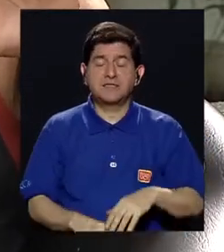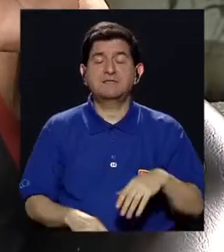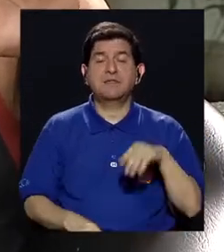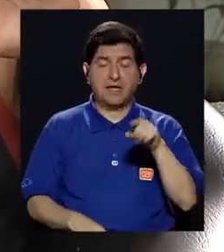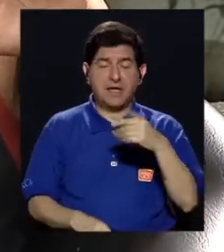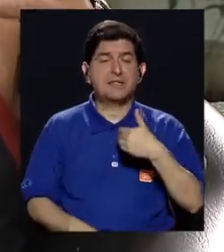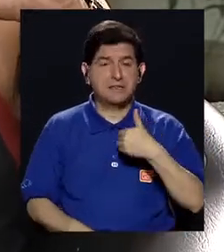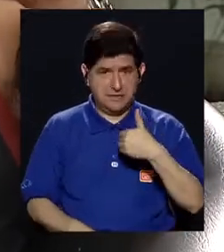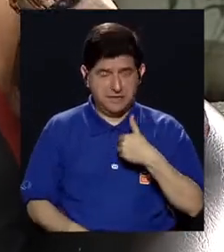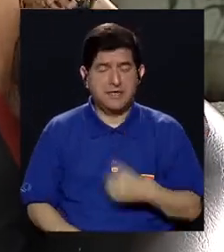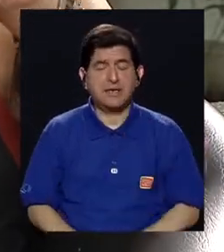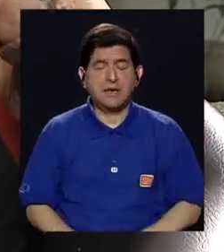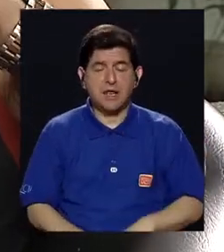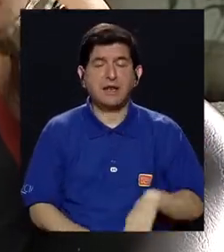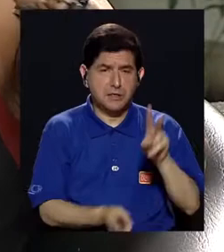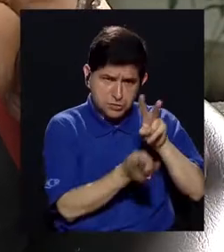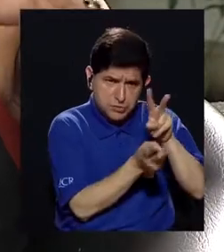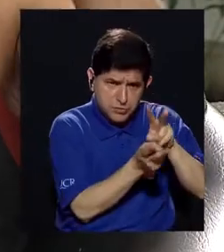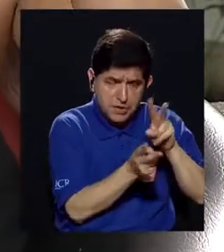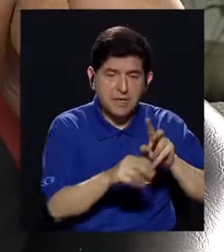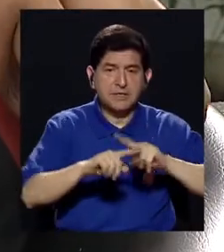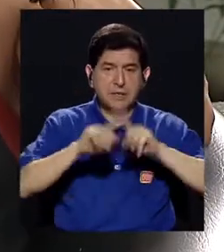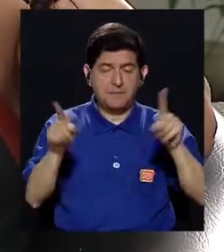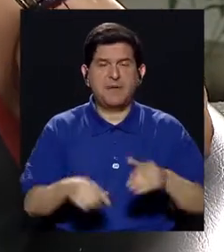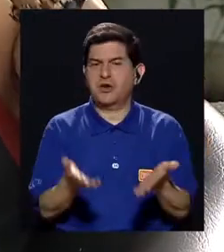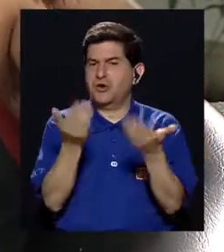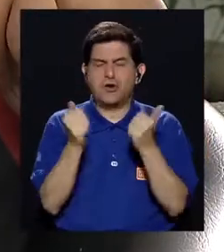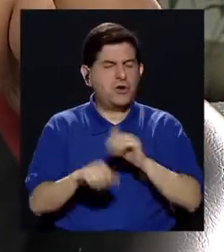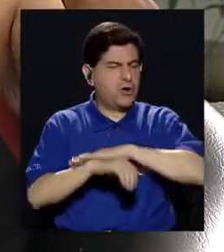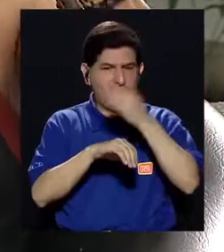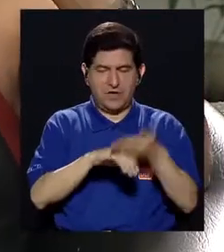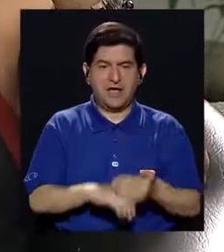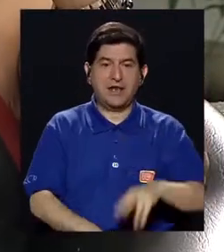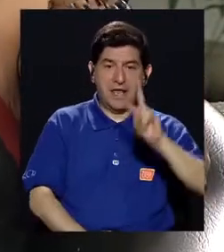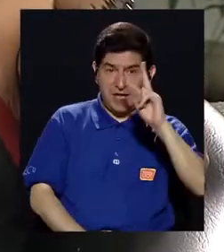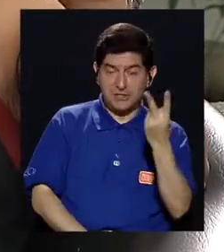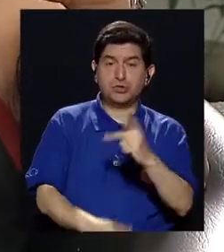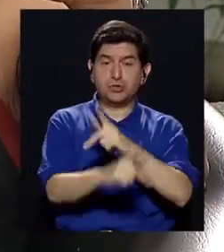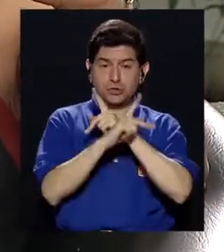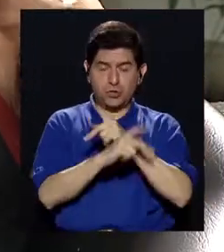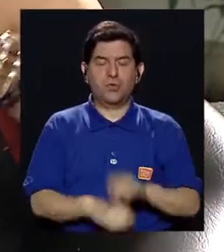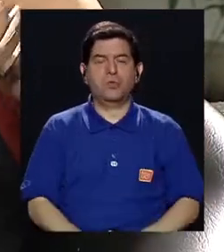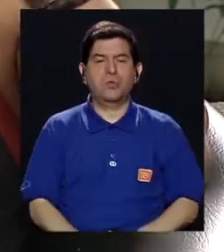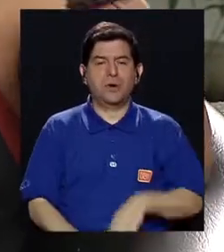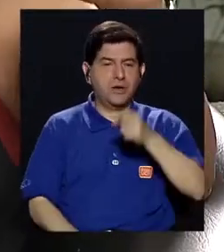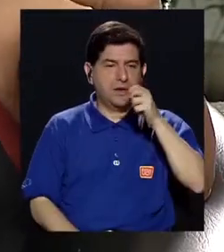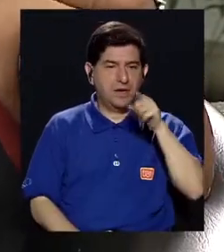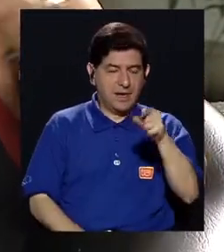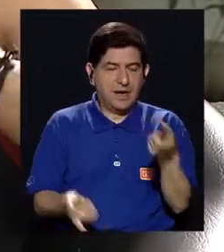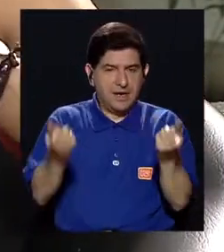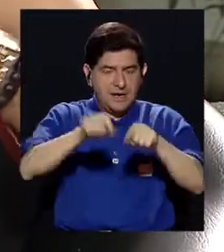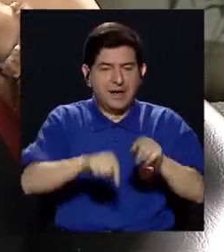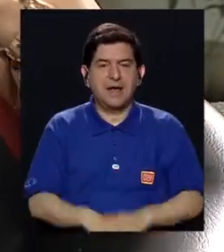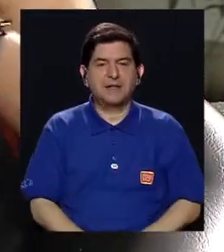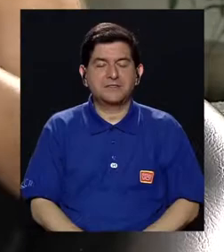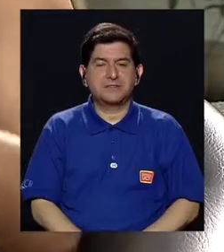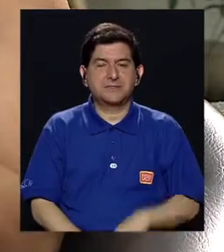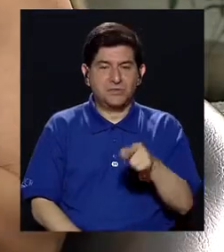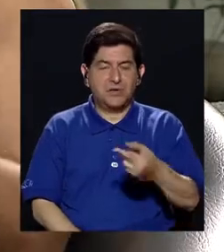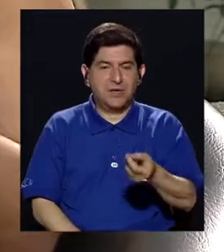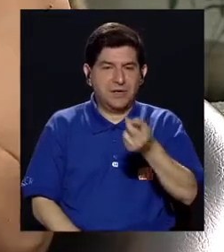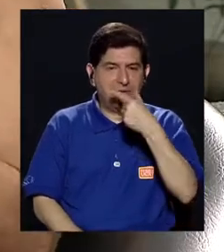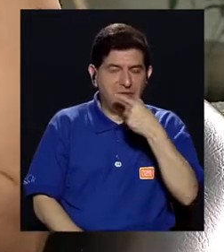tener un embarazo. ¿Okay? Eso le llamamos doble protección, anticonceptivo y condón y lubricante a base de agua.